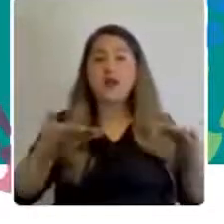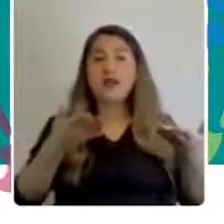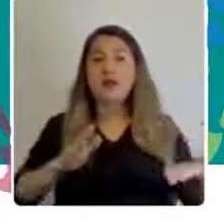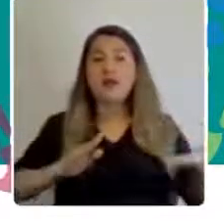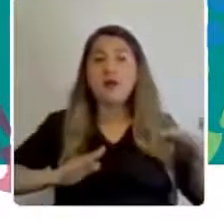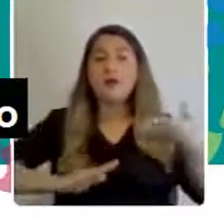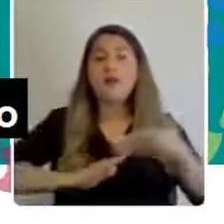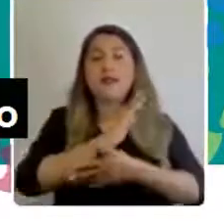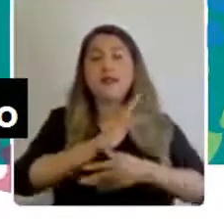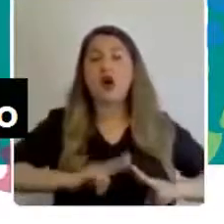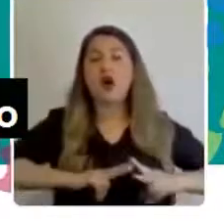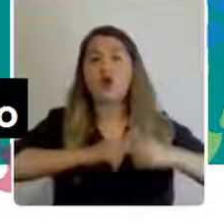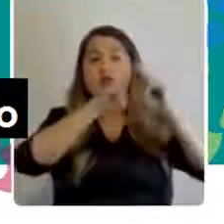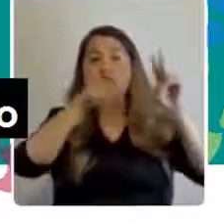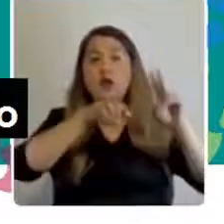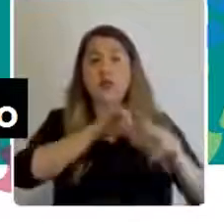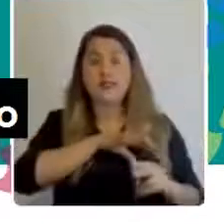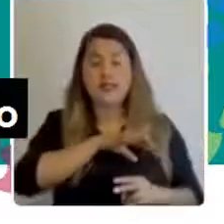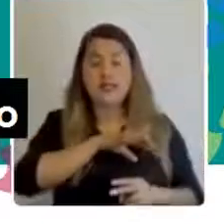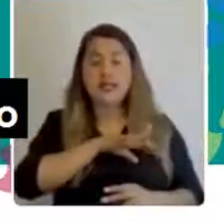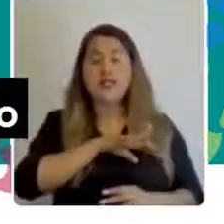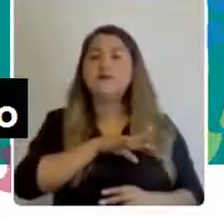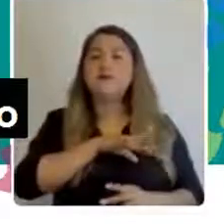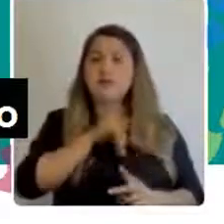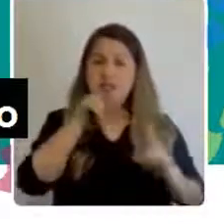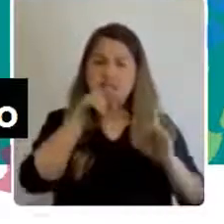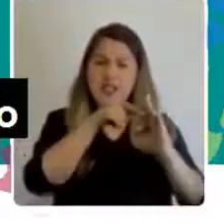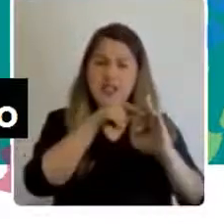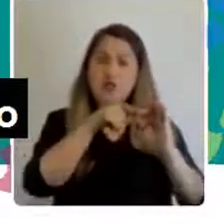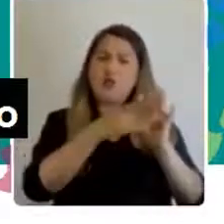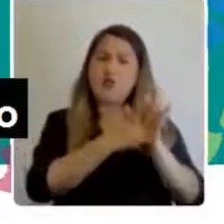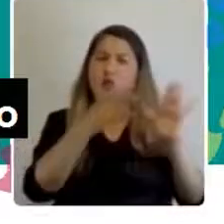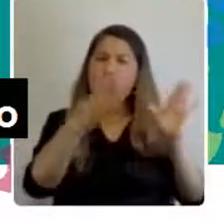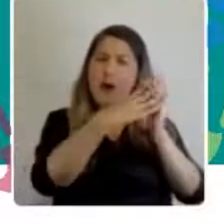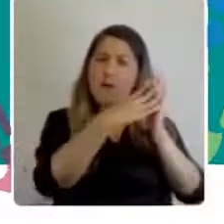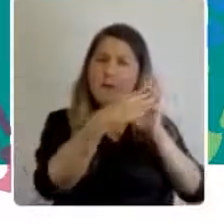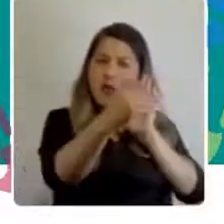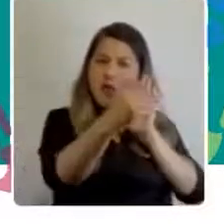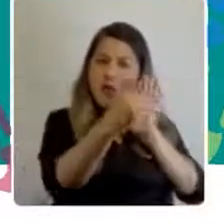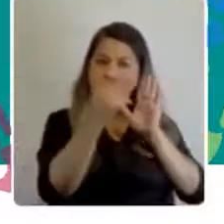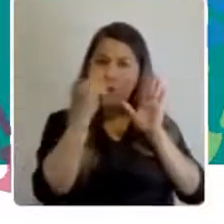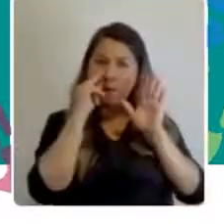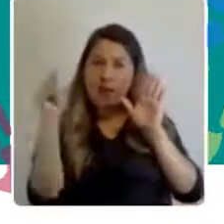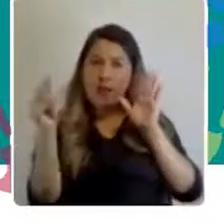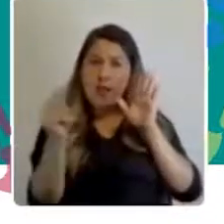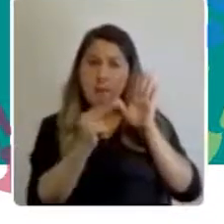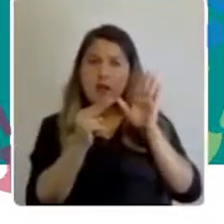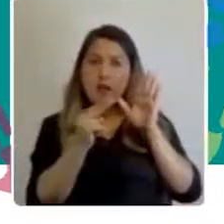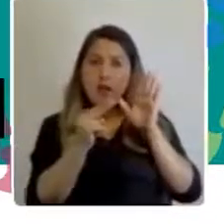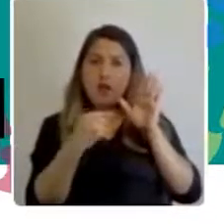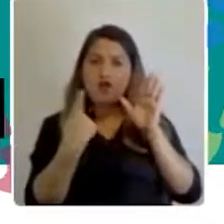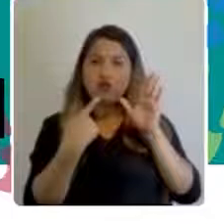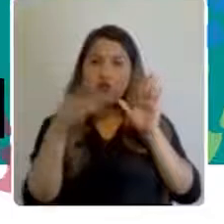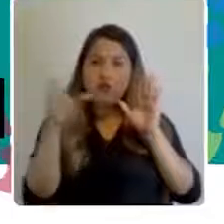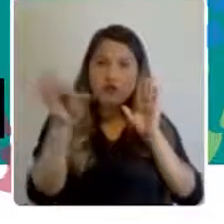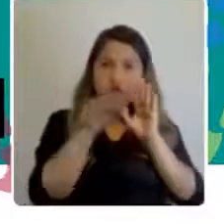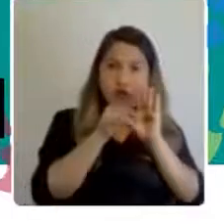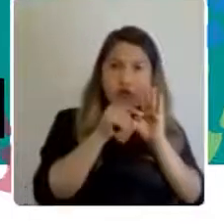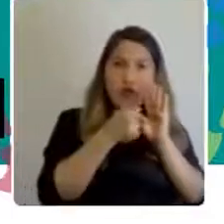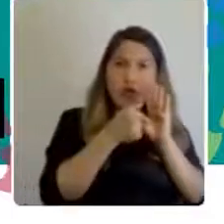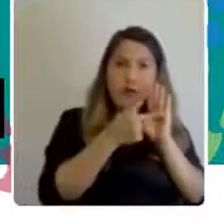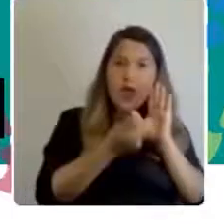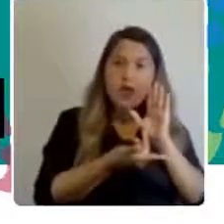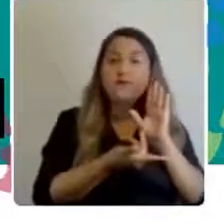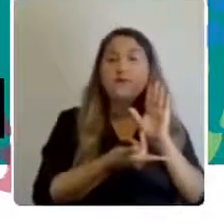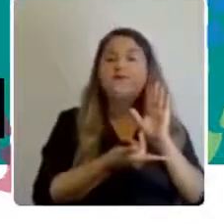construir en Chile y que puede ser un tremendo modelo para mirar desde la distancia. Y en eso, cuán importantes son, y lo volvemos a constatar,